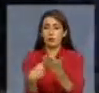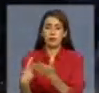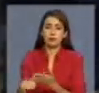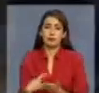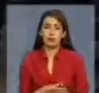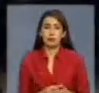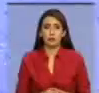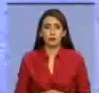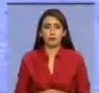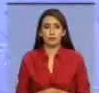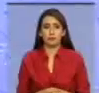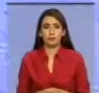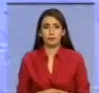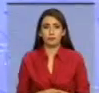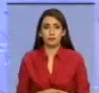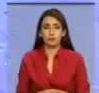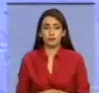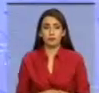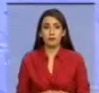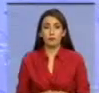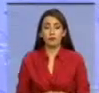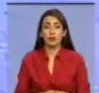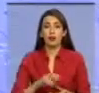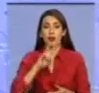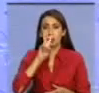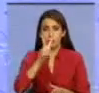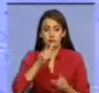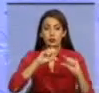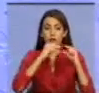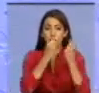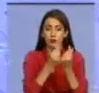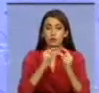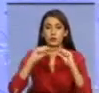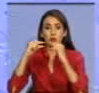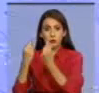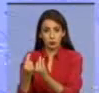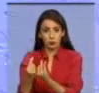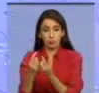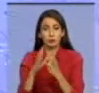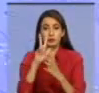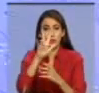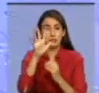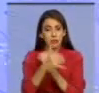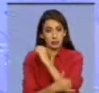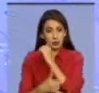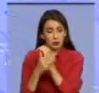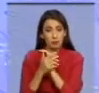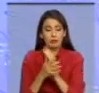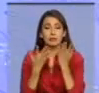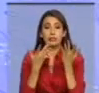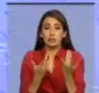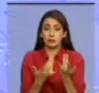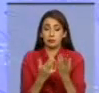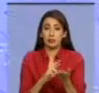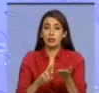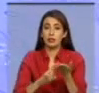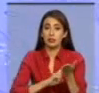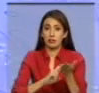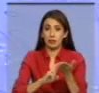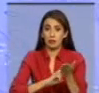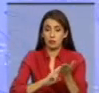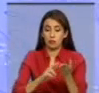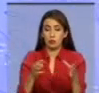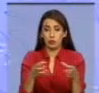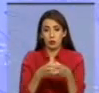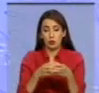TV. Y los dos subbloques legislativos de País esperan una reunión de bancada donde se analizará la situación del movimiento oficialista.